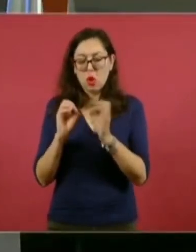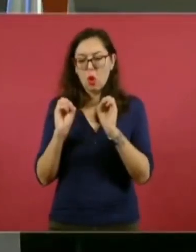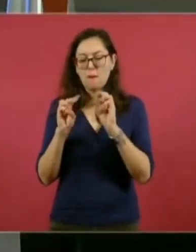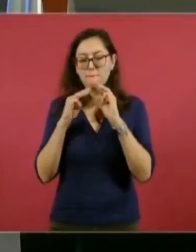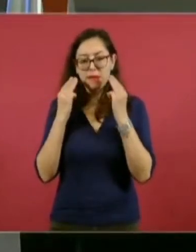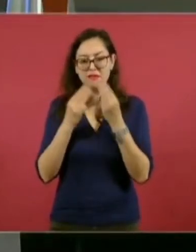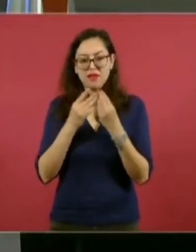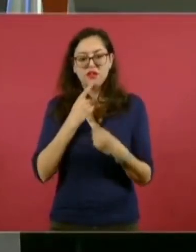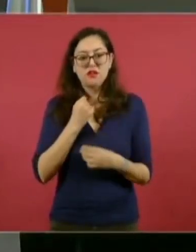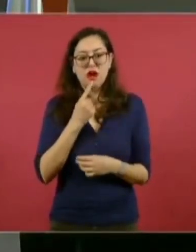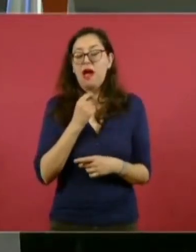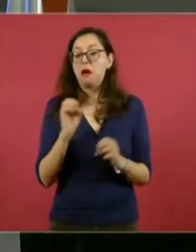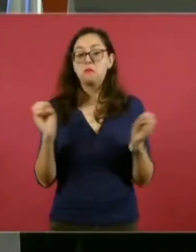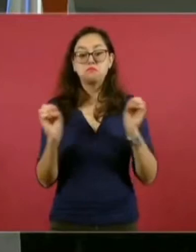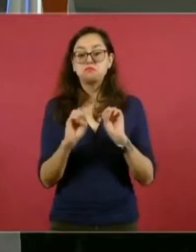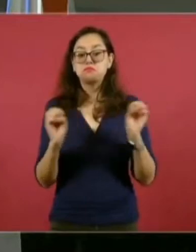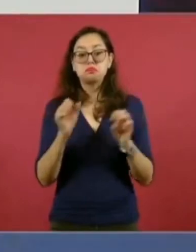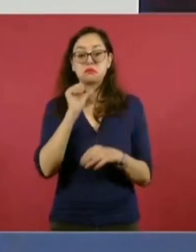rojos.